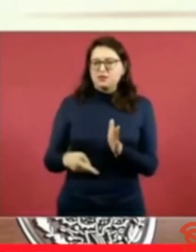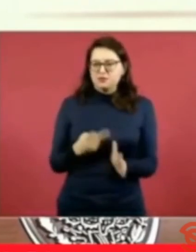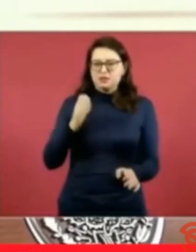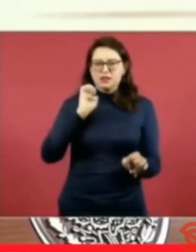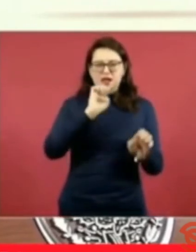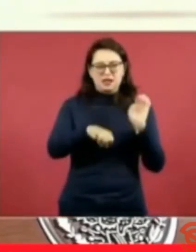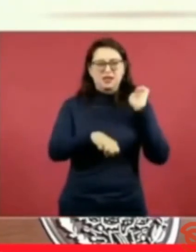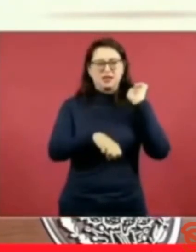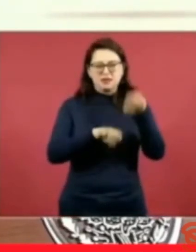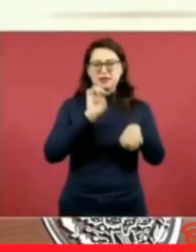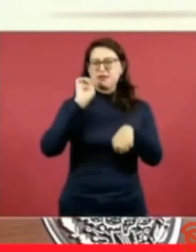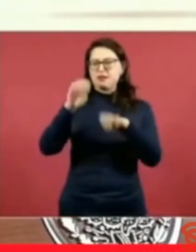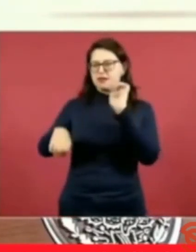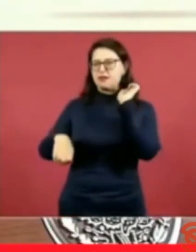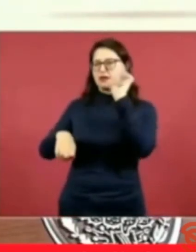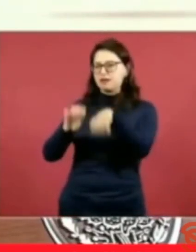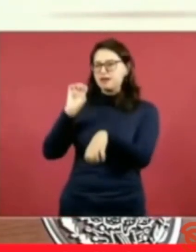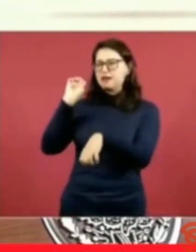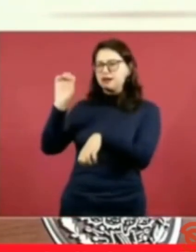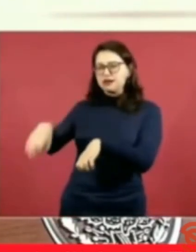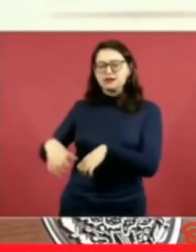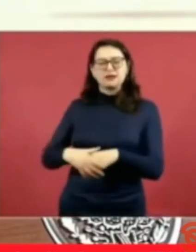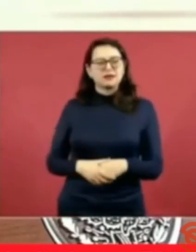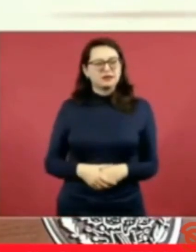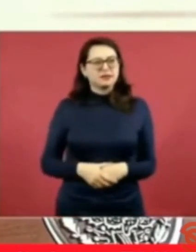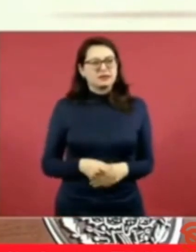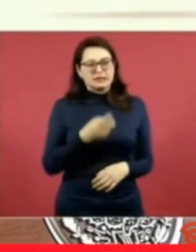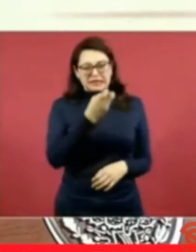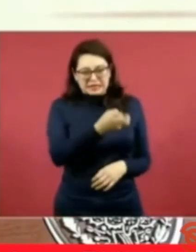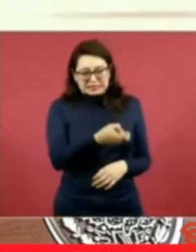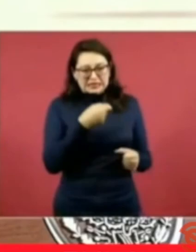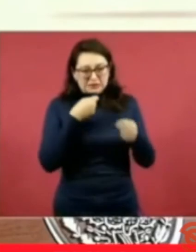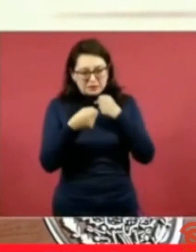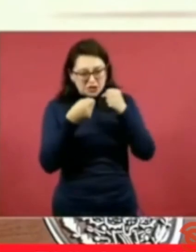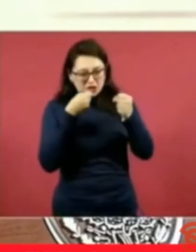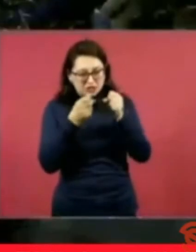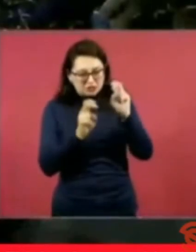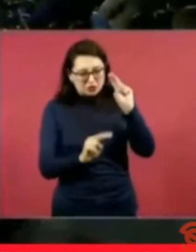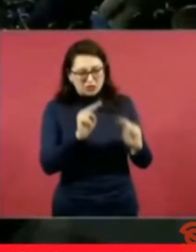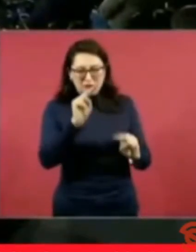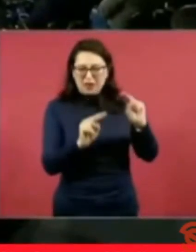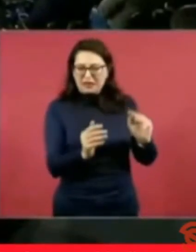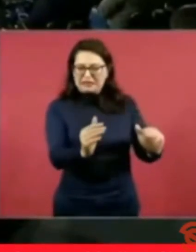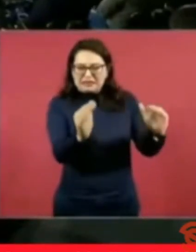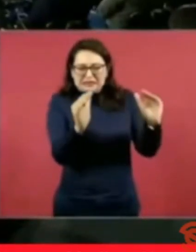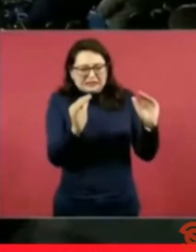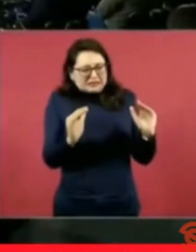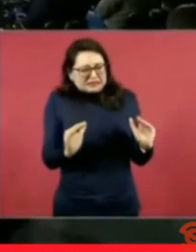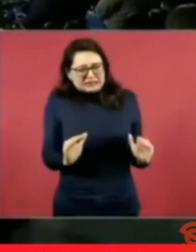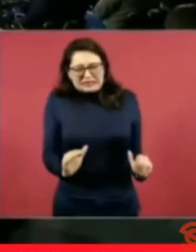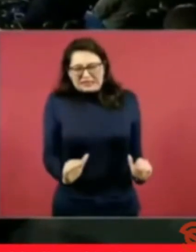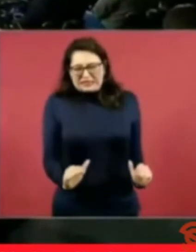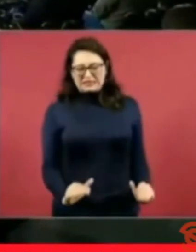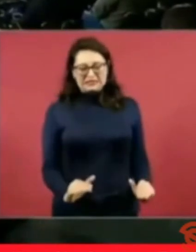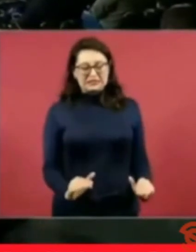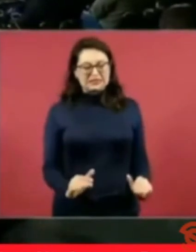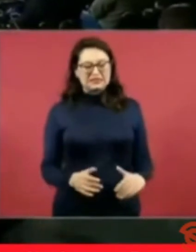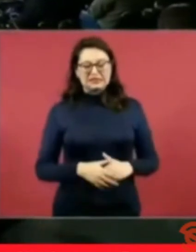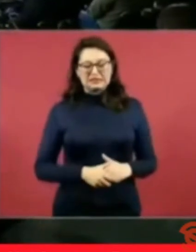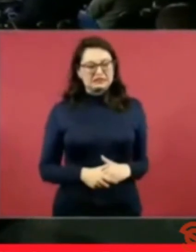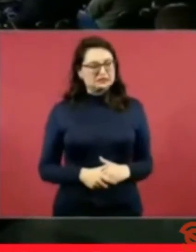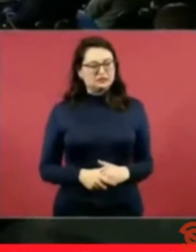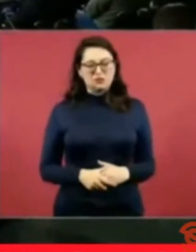Imagínense qué periodismo es el del Reforma. ¿Por qué no pones